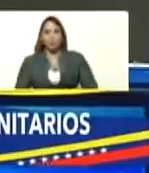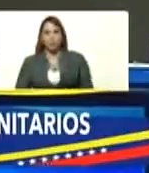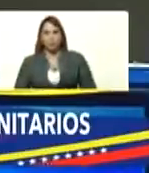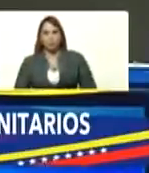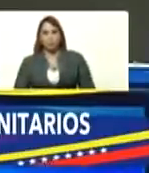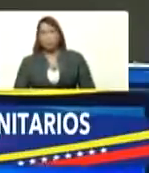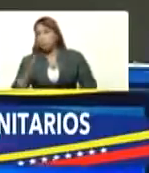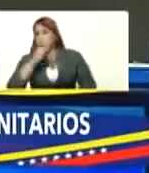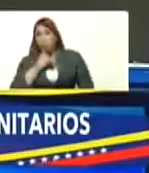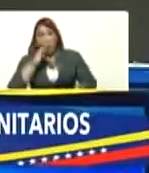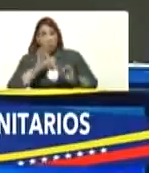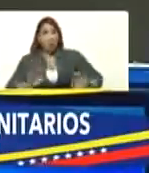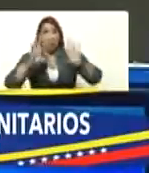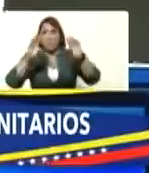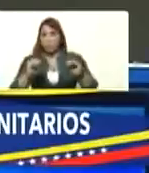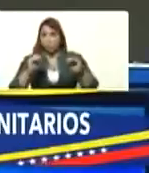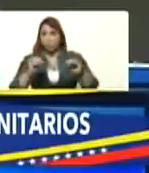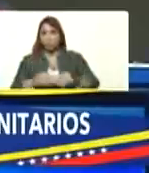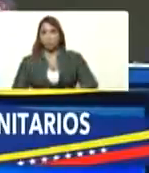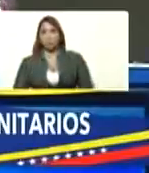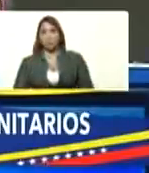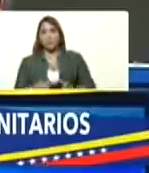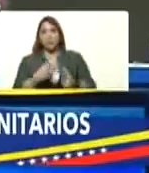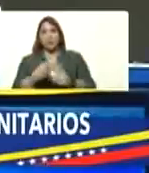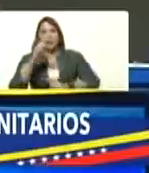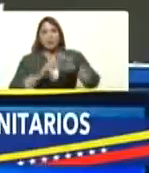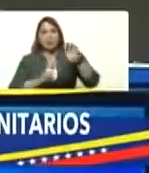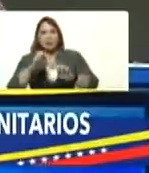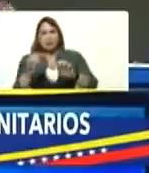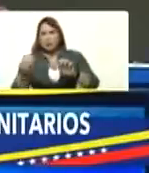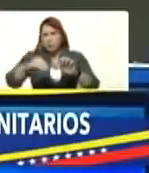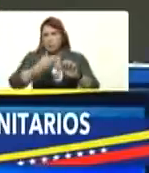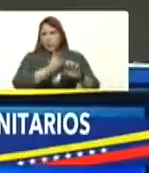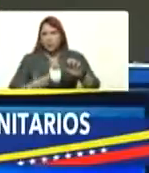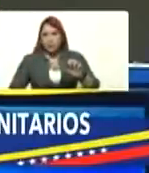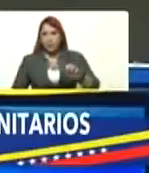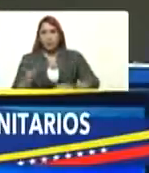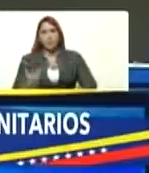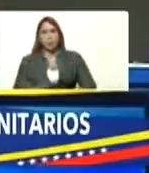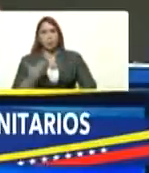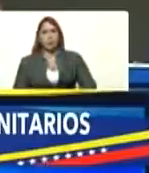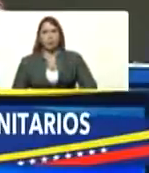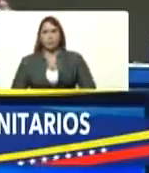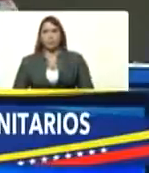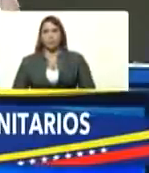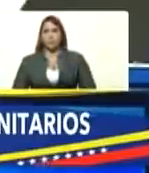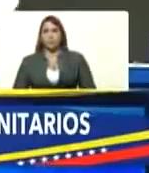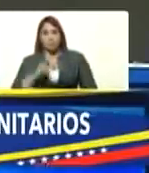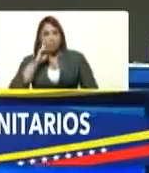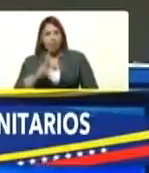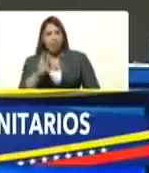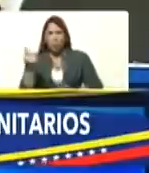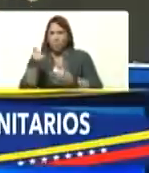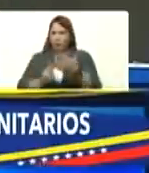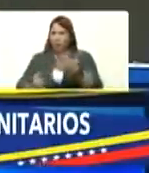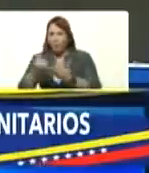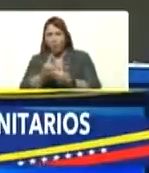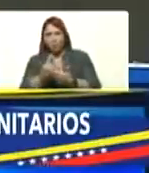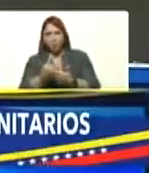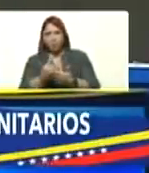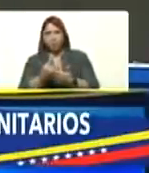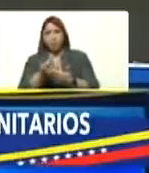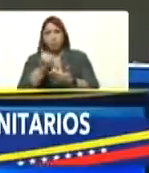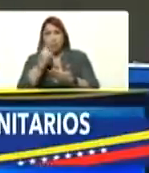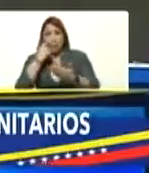sirve ninguna red de comunicación. Esto está evaluado, pero además, presidente, lo importante es que aquí vemos el mapa. Esto está